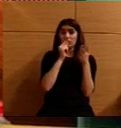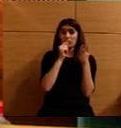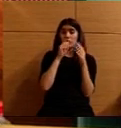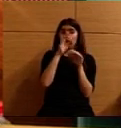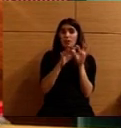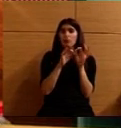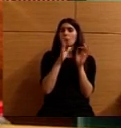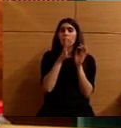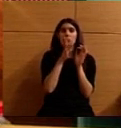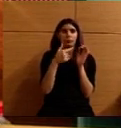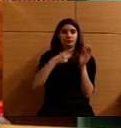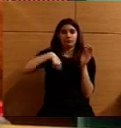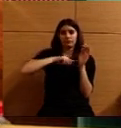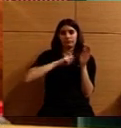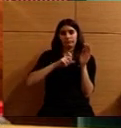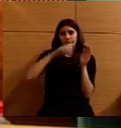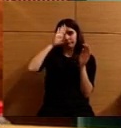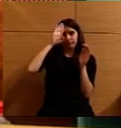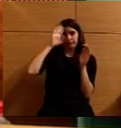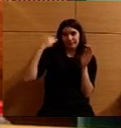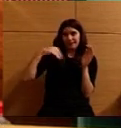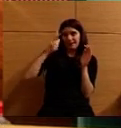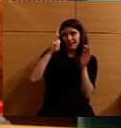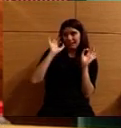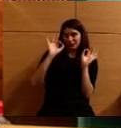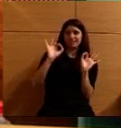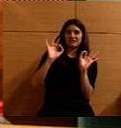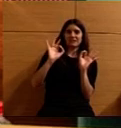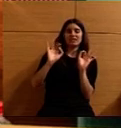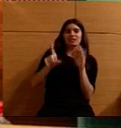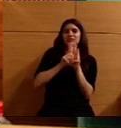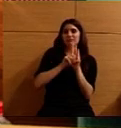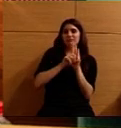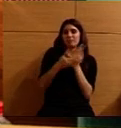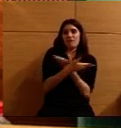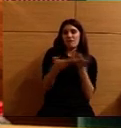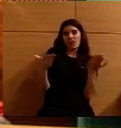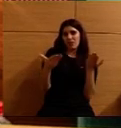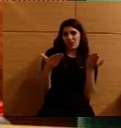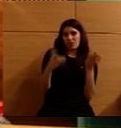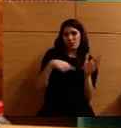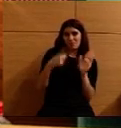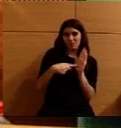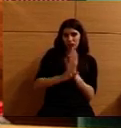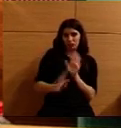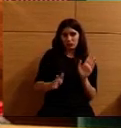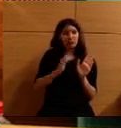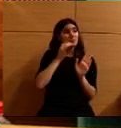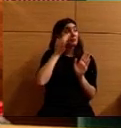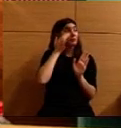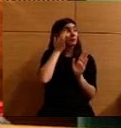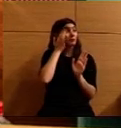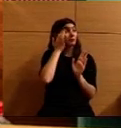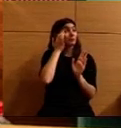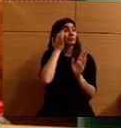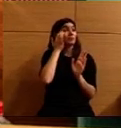porque lógicamente los que somos legos en derecho pues necesitamos confiar en los